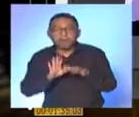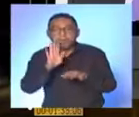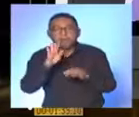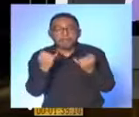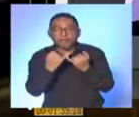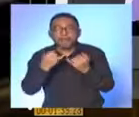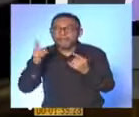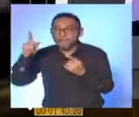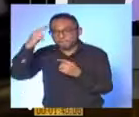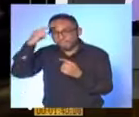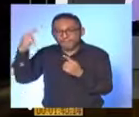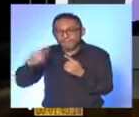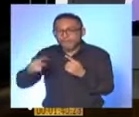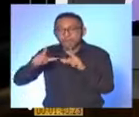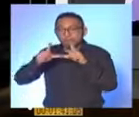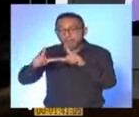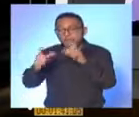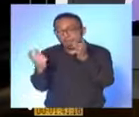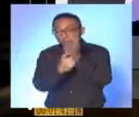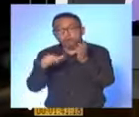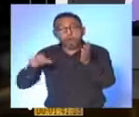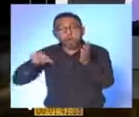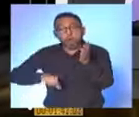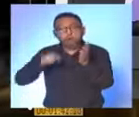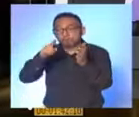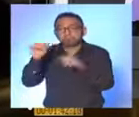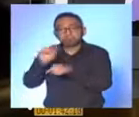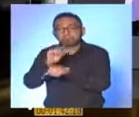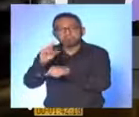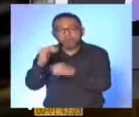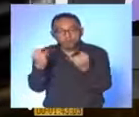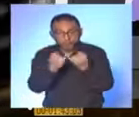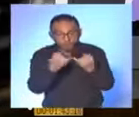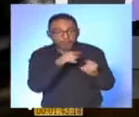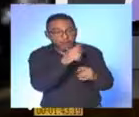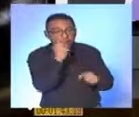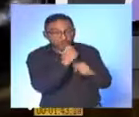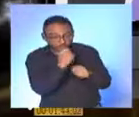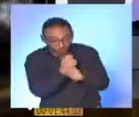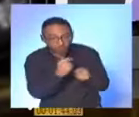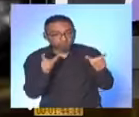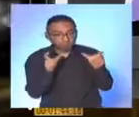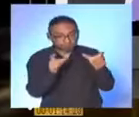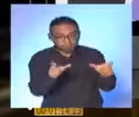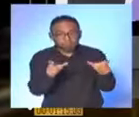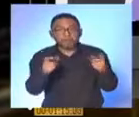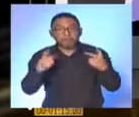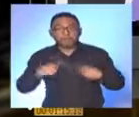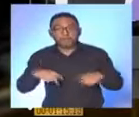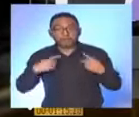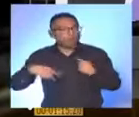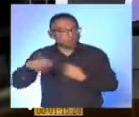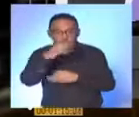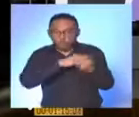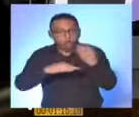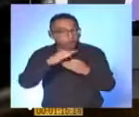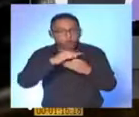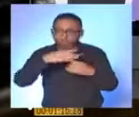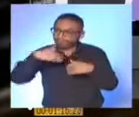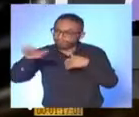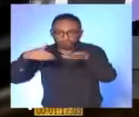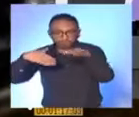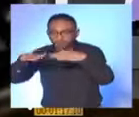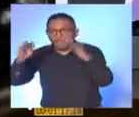circula, vamos a disminuir el transporte público, vamos a poner filtros, vamos a mandar a todo mundo a su casa viernes,